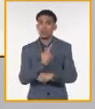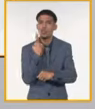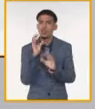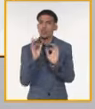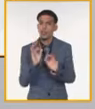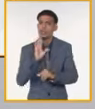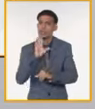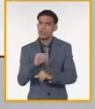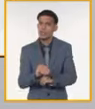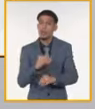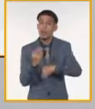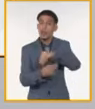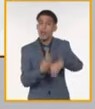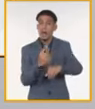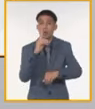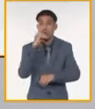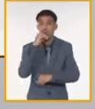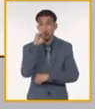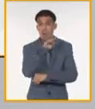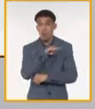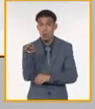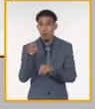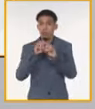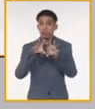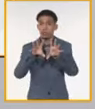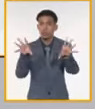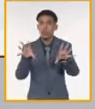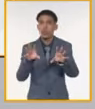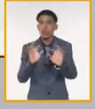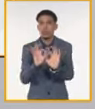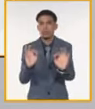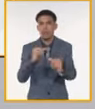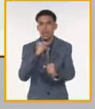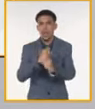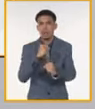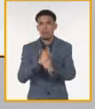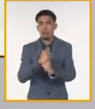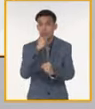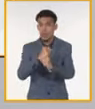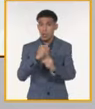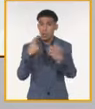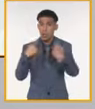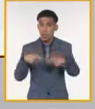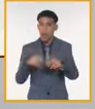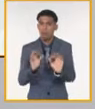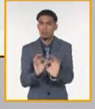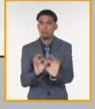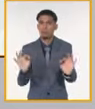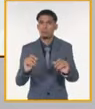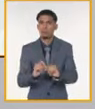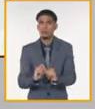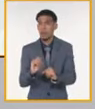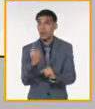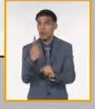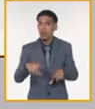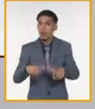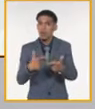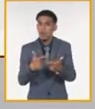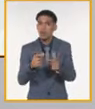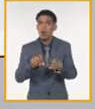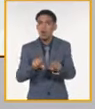que tengan el cambio de estas normas es la promoción de la calidad del empleo a partir del cumplimiento de las obligaciones de los empleadores